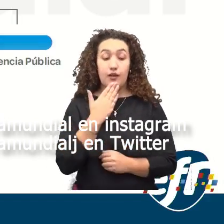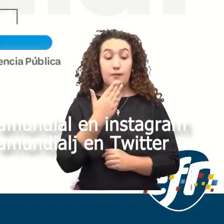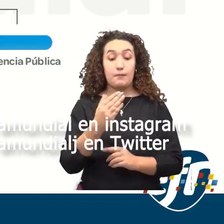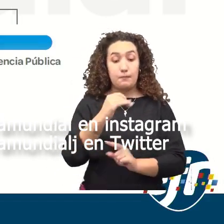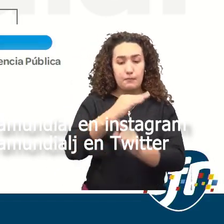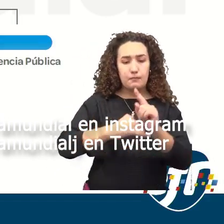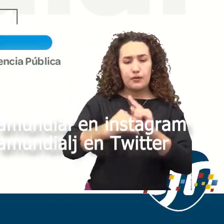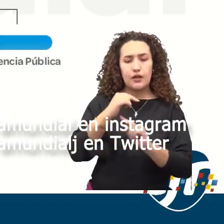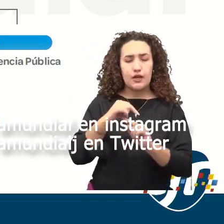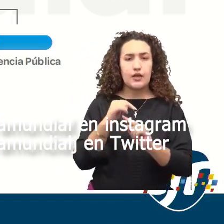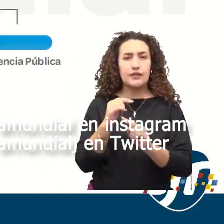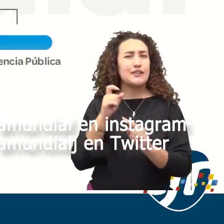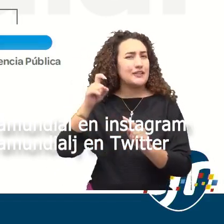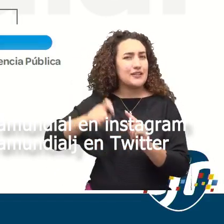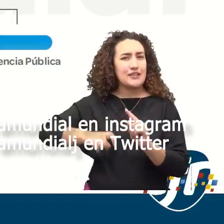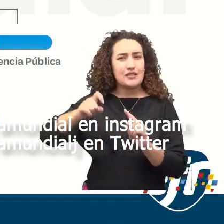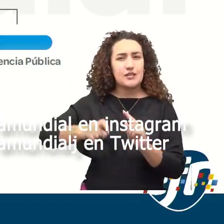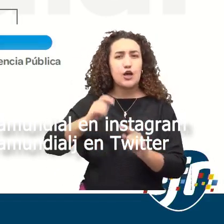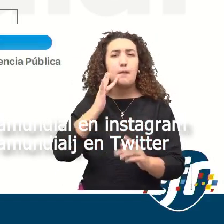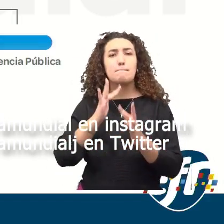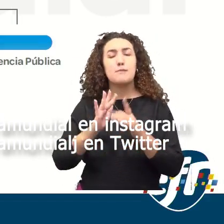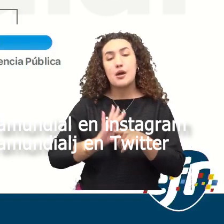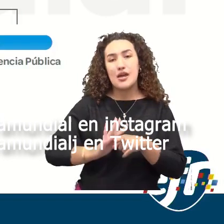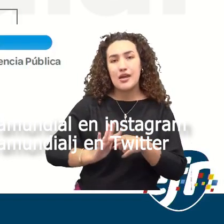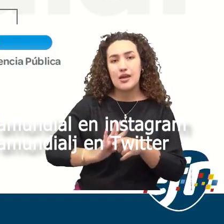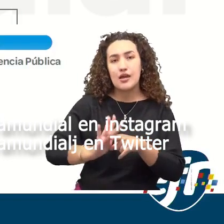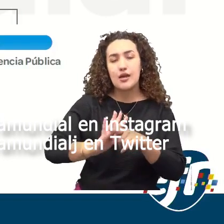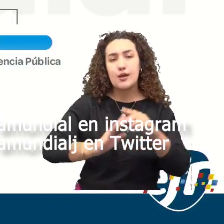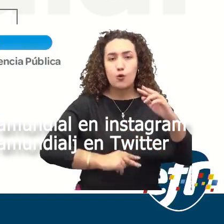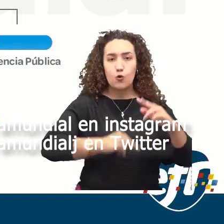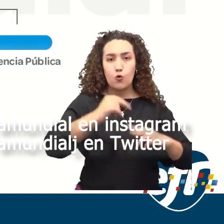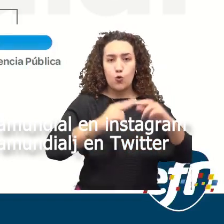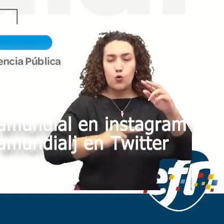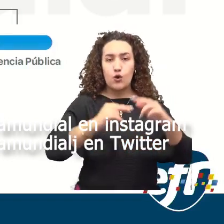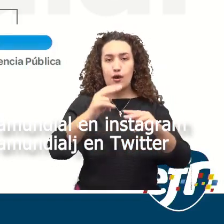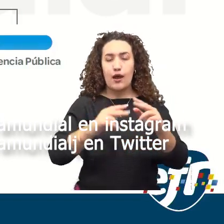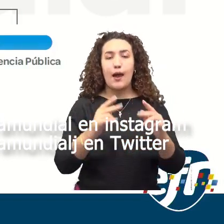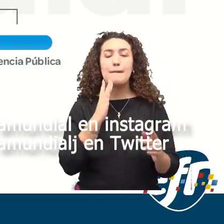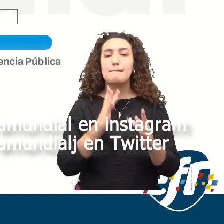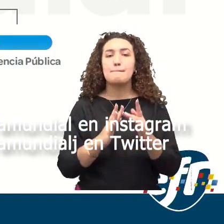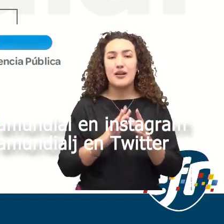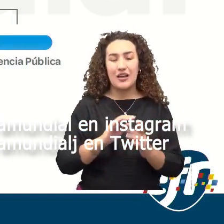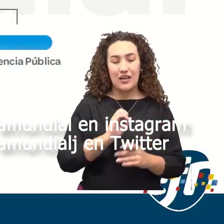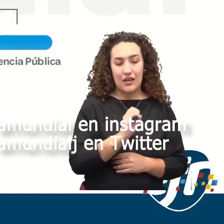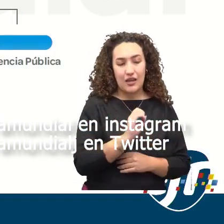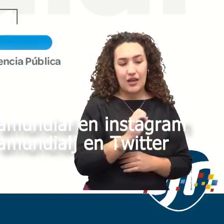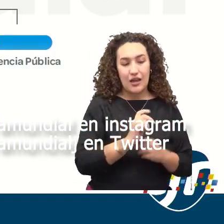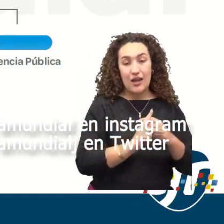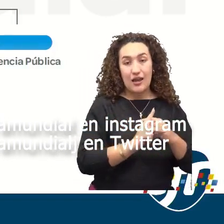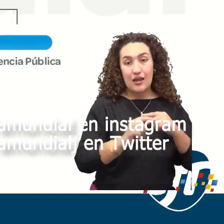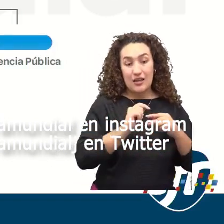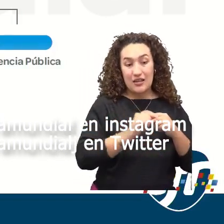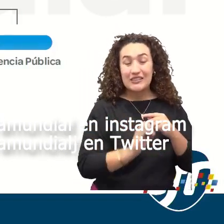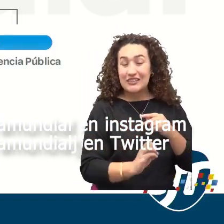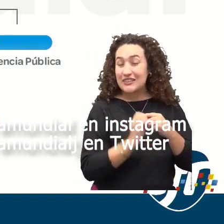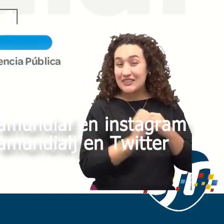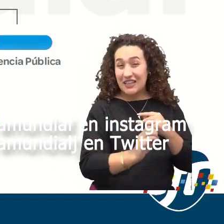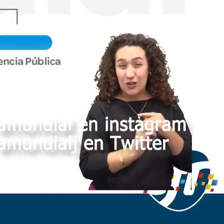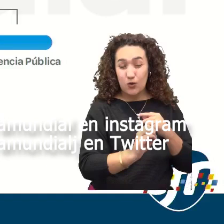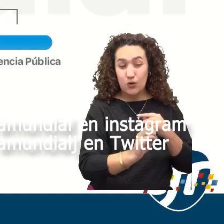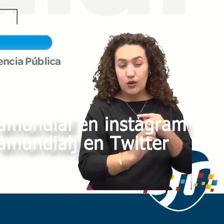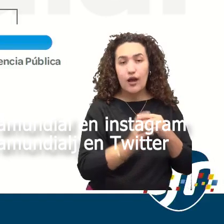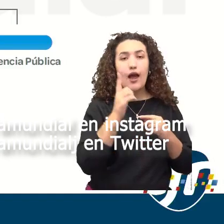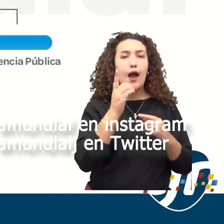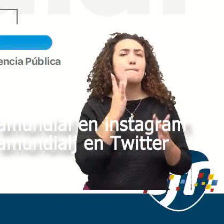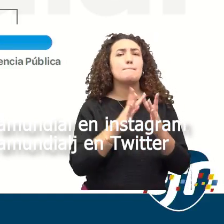obras en un tramo específico entre el kilómetro 0 o ramal metro, es decir, donde llega el proyecto en